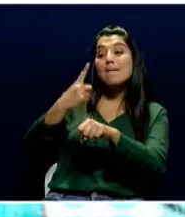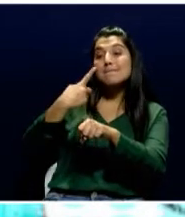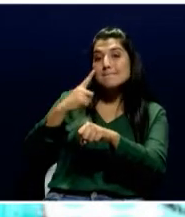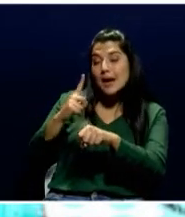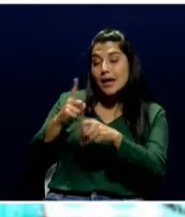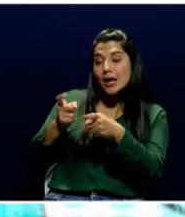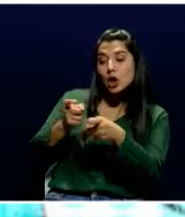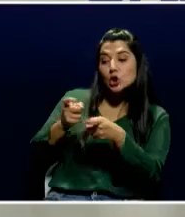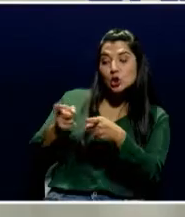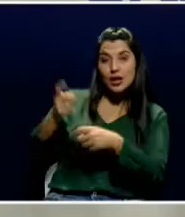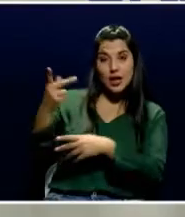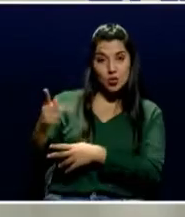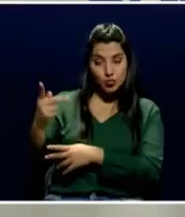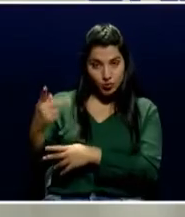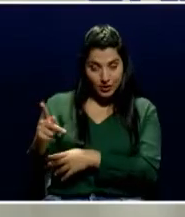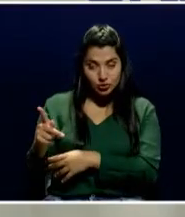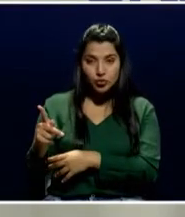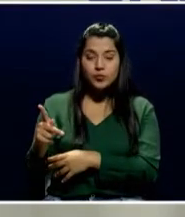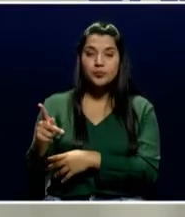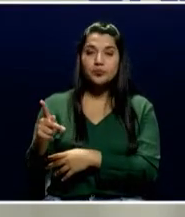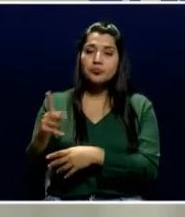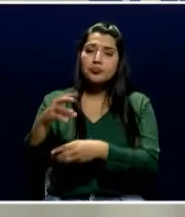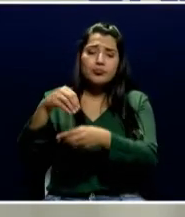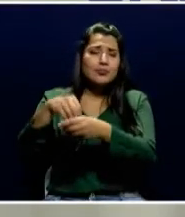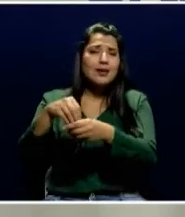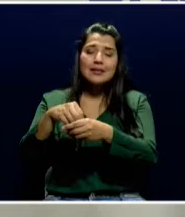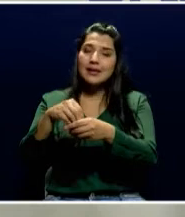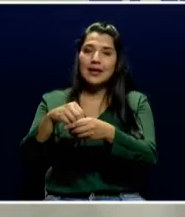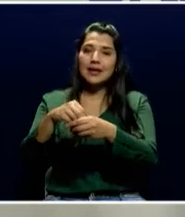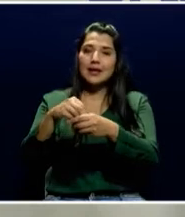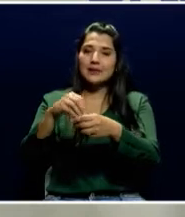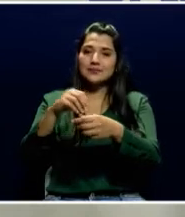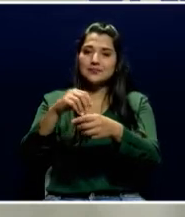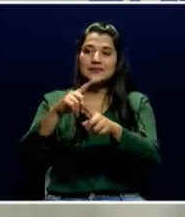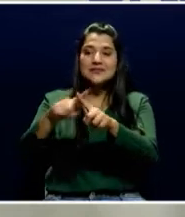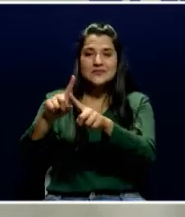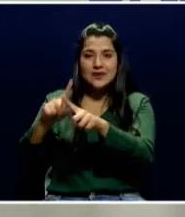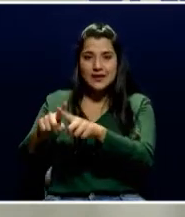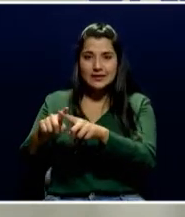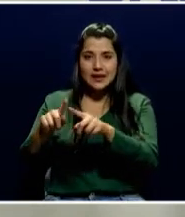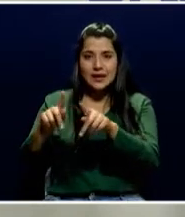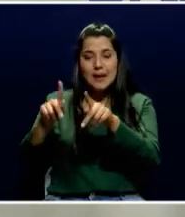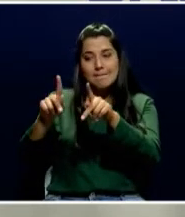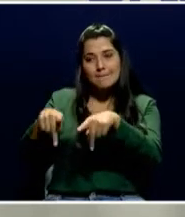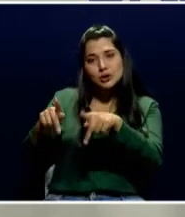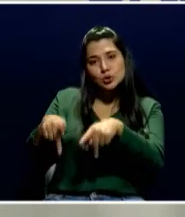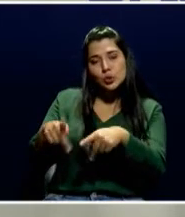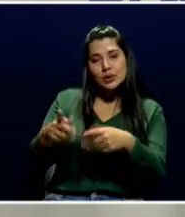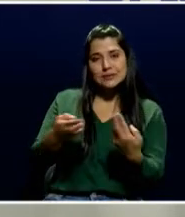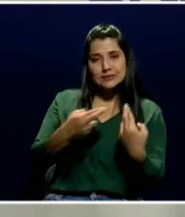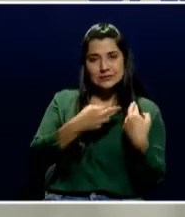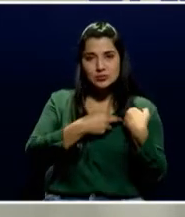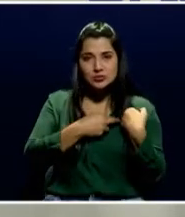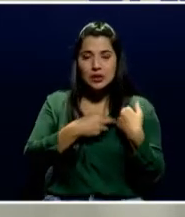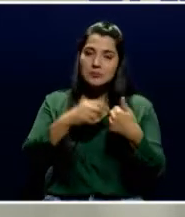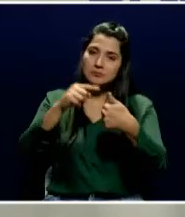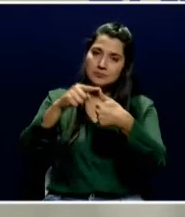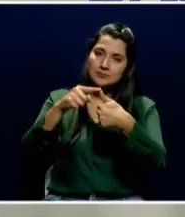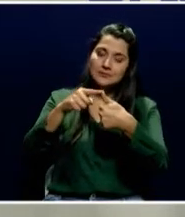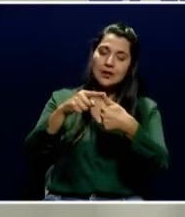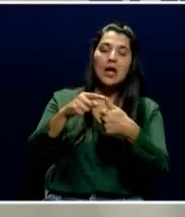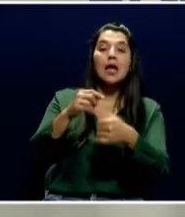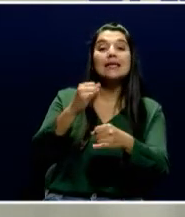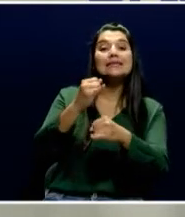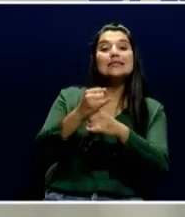incorpora múltiples actores en un primer nivel que nosotros llamamos los primeros respondedores, y son las instituciones que